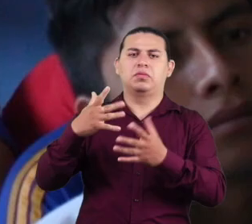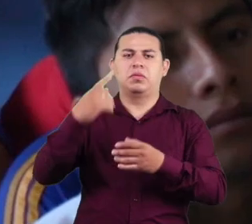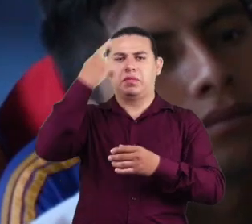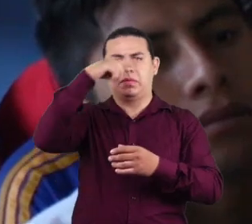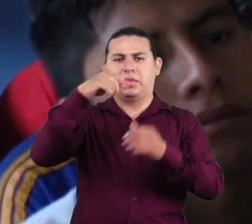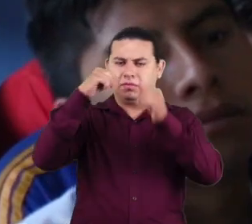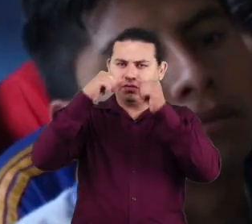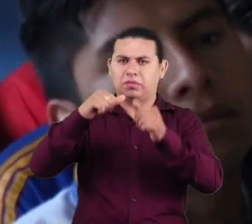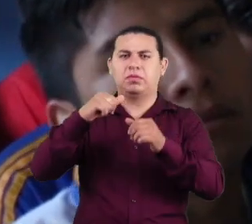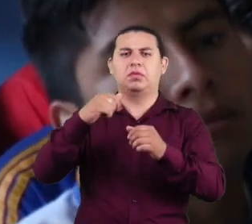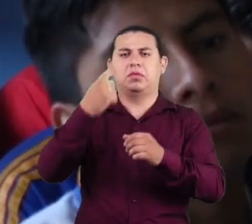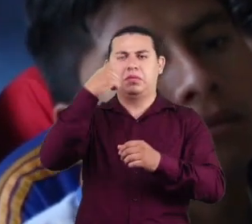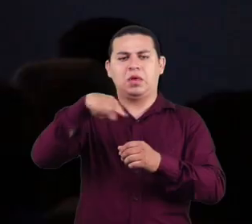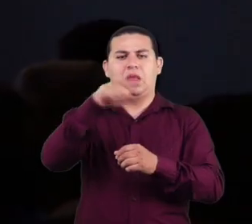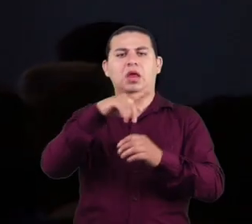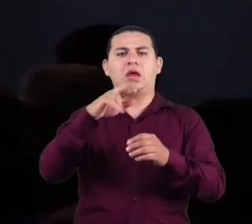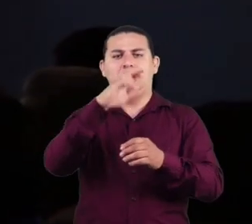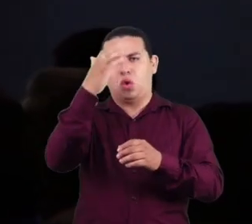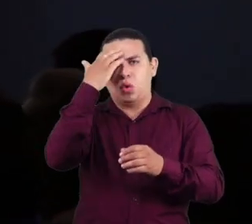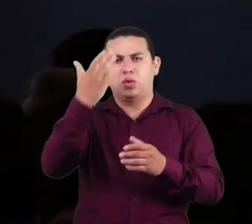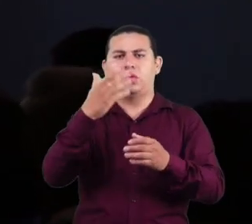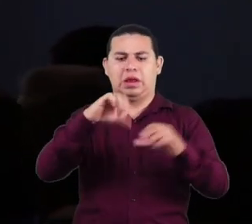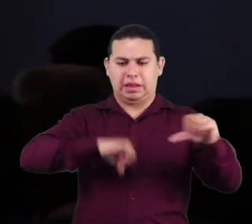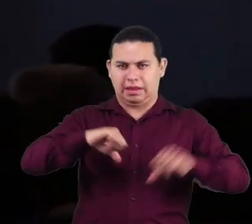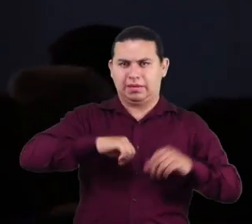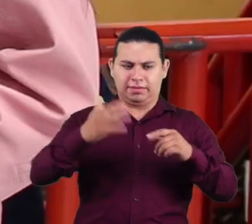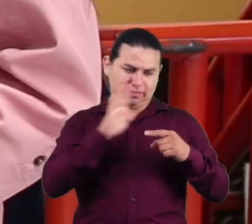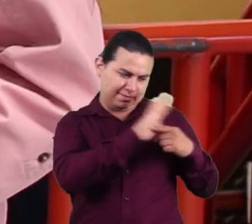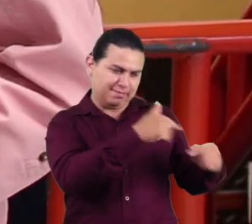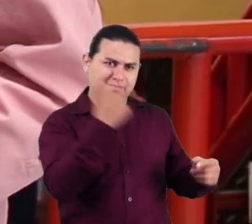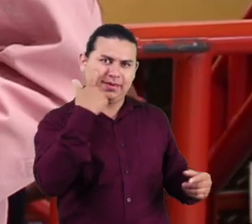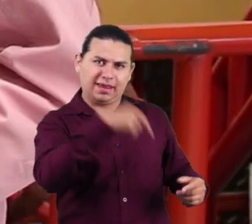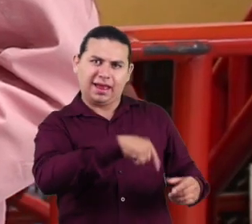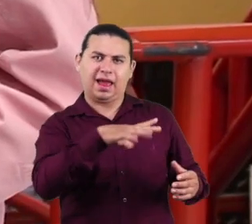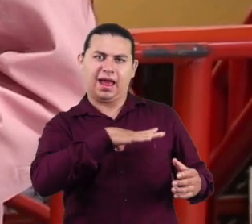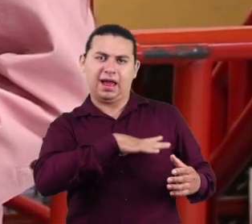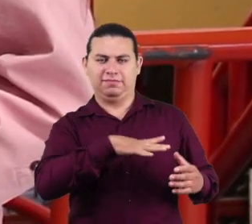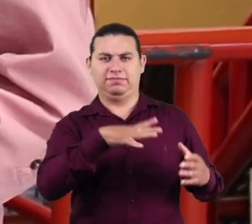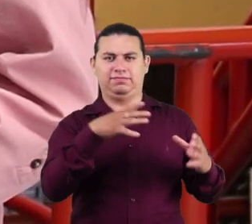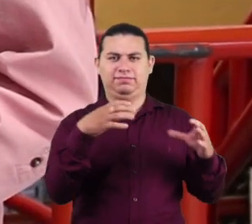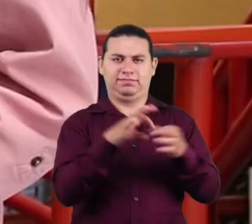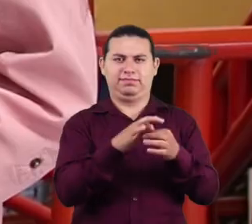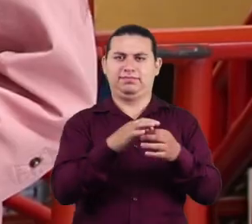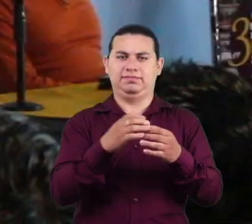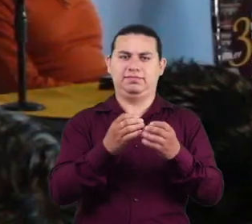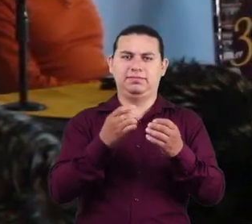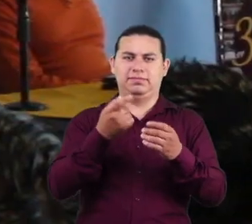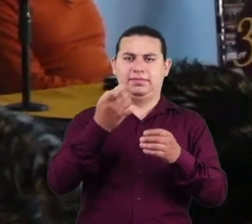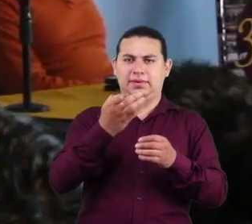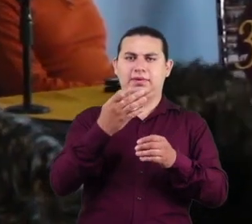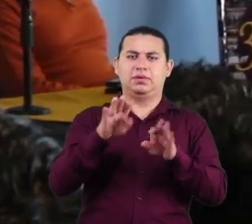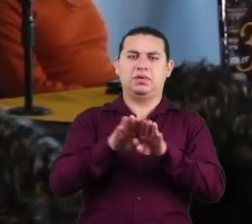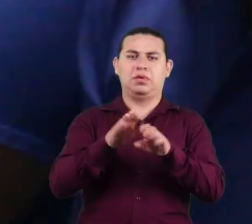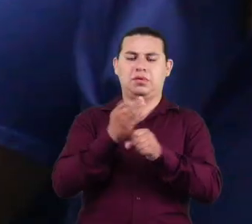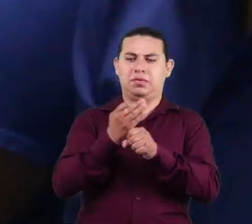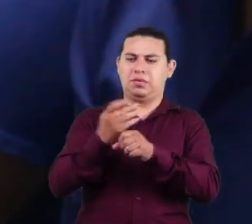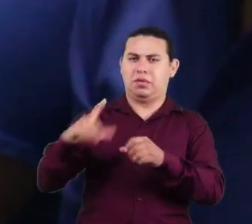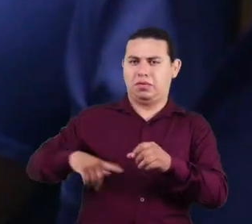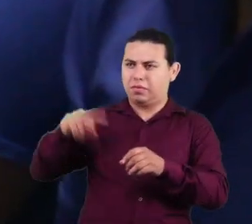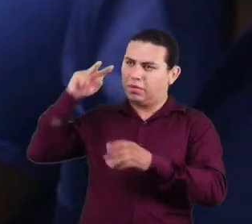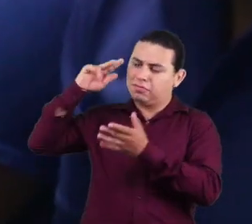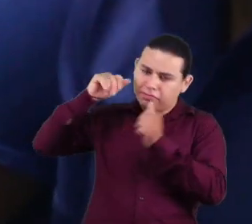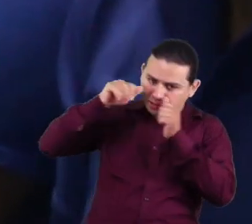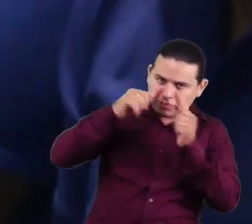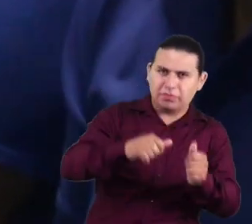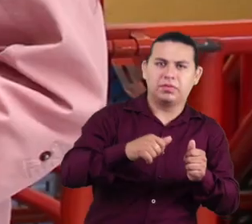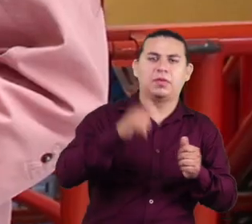los alumnos y estudiantes conozcan todas las actividades y hechos que está realizando el licenciado Luis Abel Solano Santiago, director